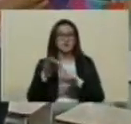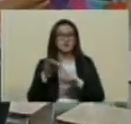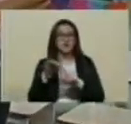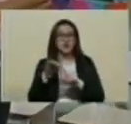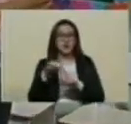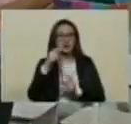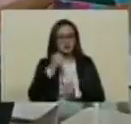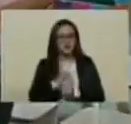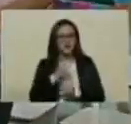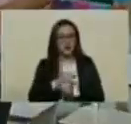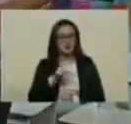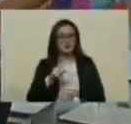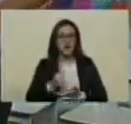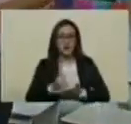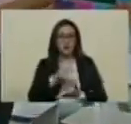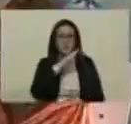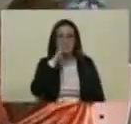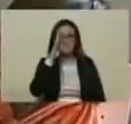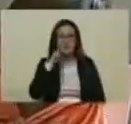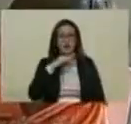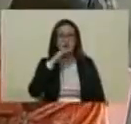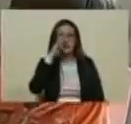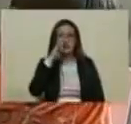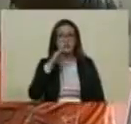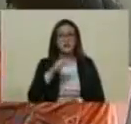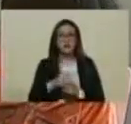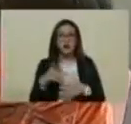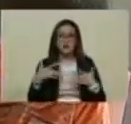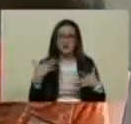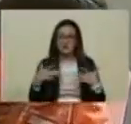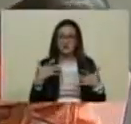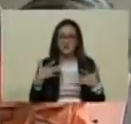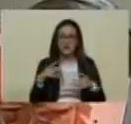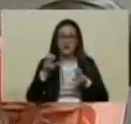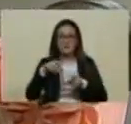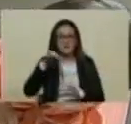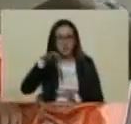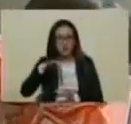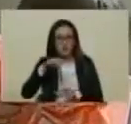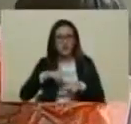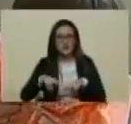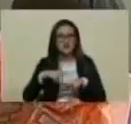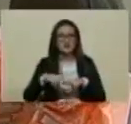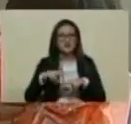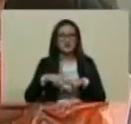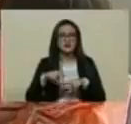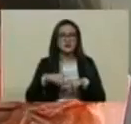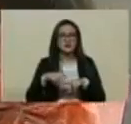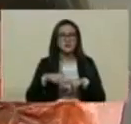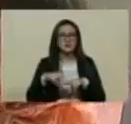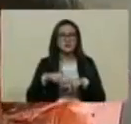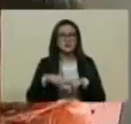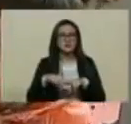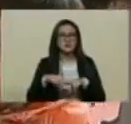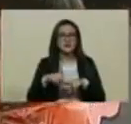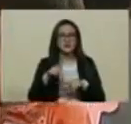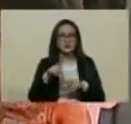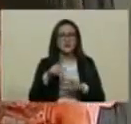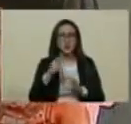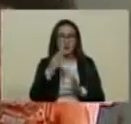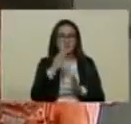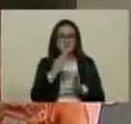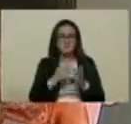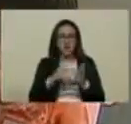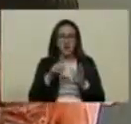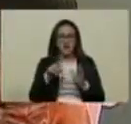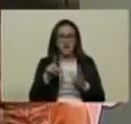también trabajan, también ayudan a sus padres y a sus madres en las actividades agrícolas. Son niños que, bueno, que son parte de